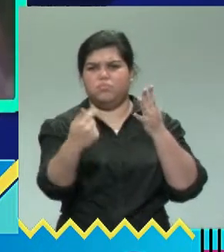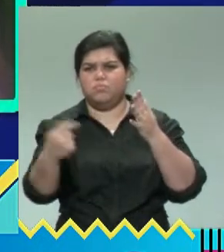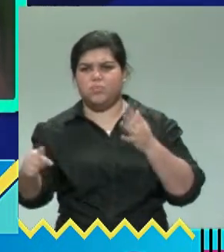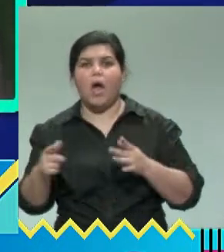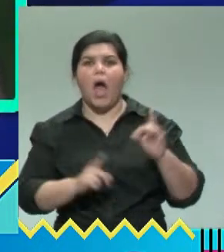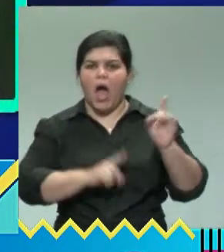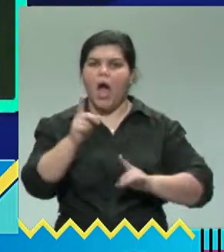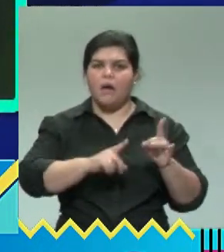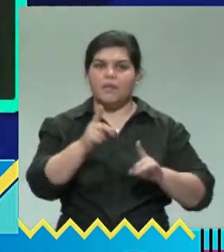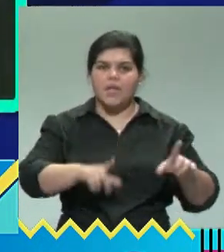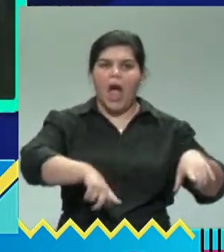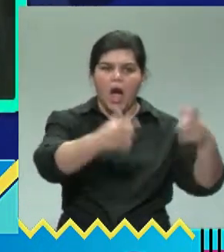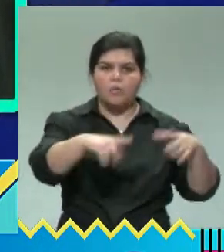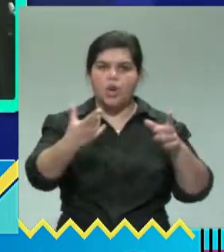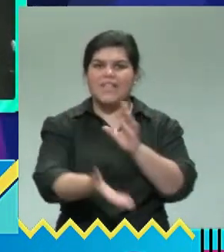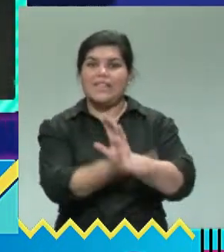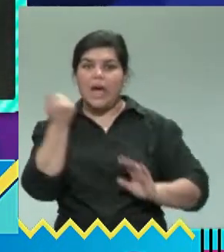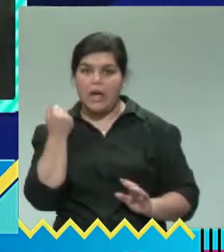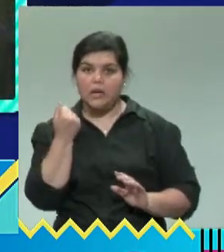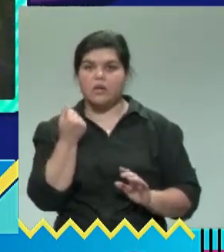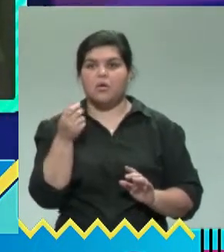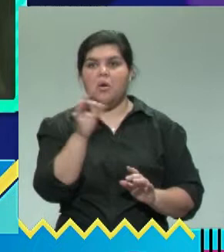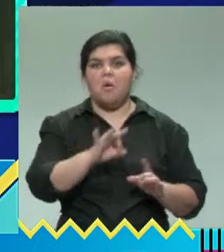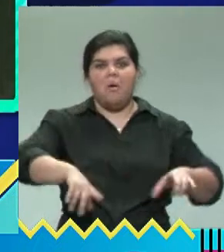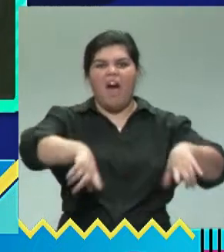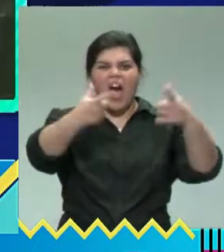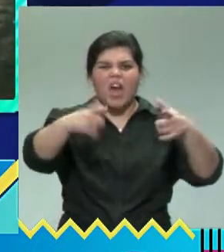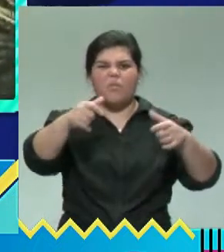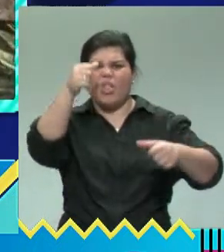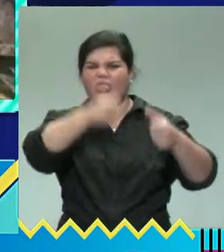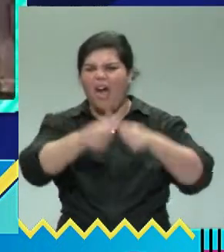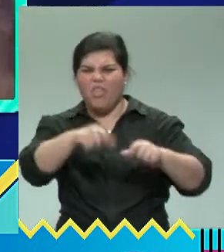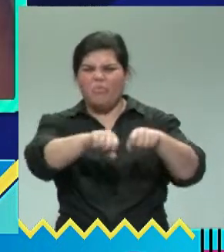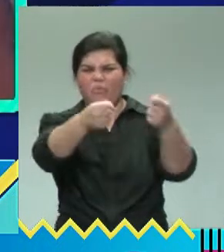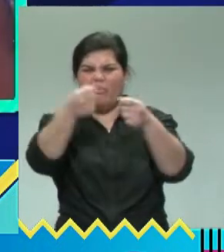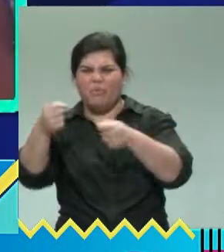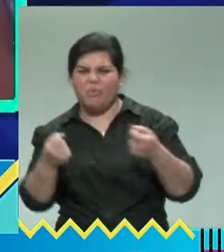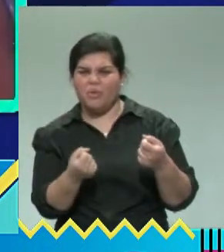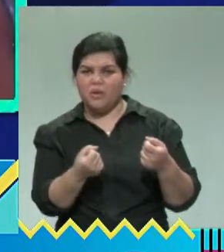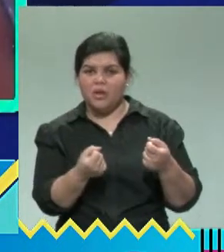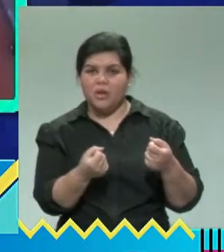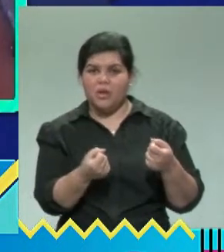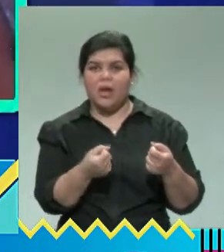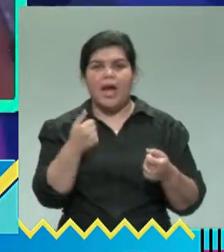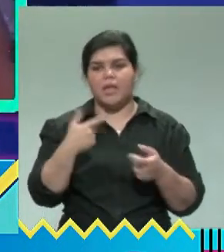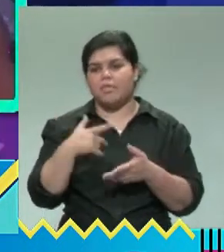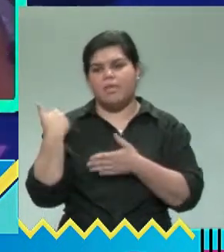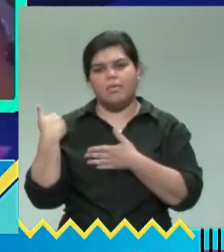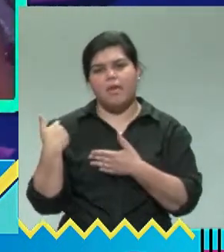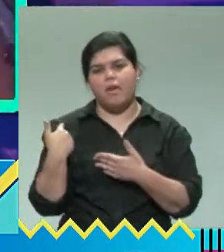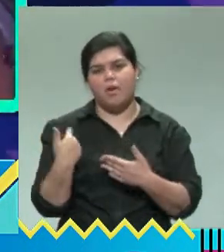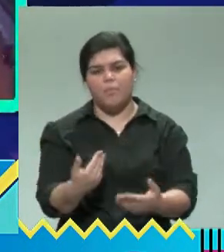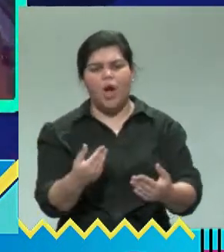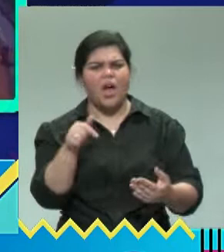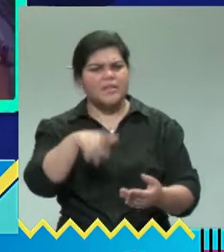dañar o quitar algo del arbolado público o del arbolado público propio que está dañado por el paso del tiempo, bueno, cómo